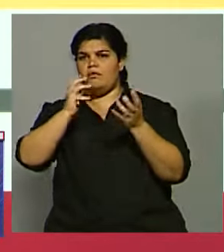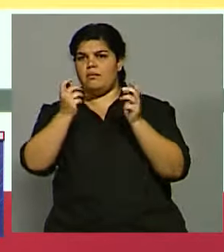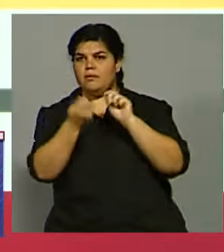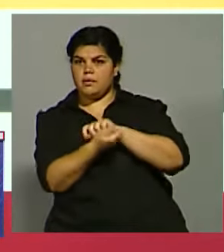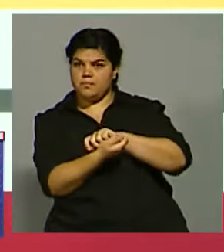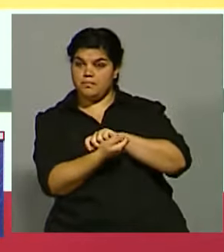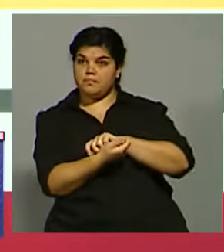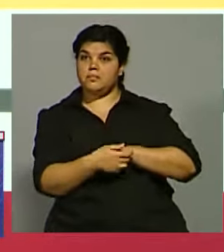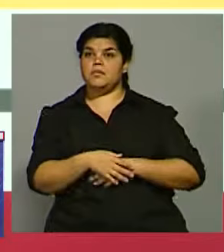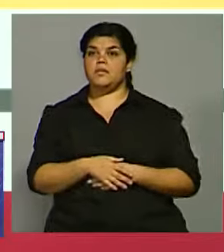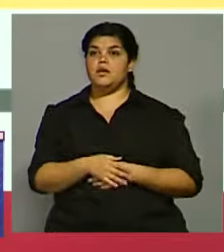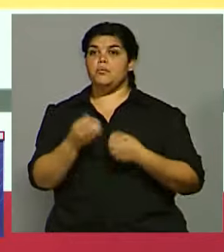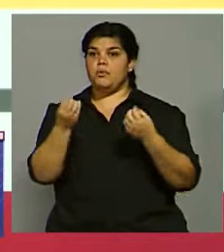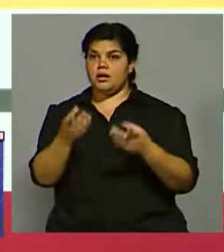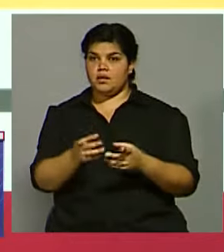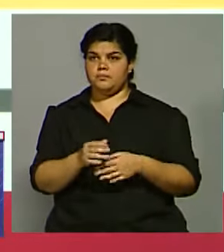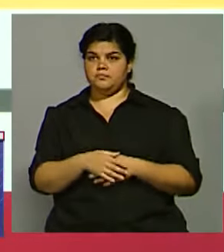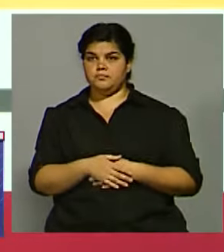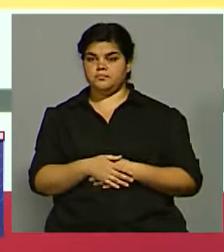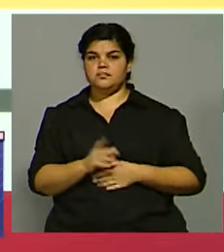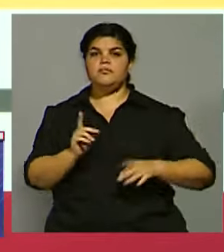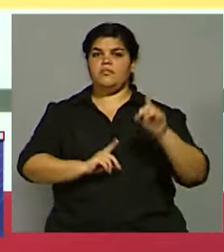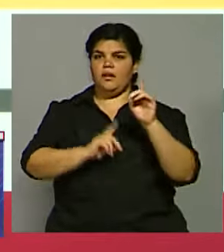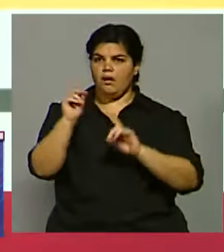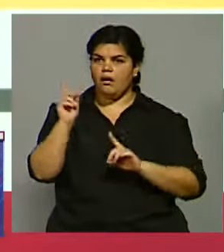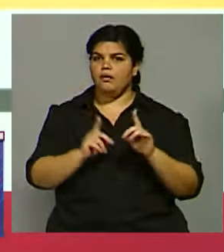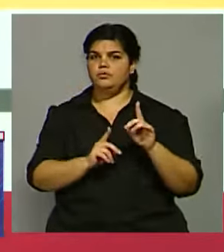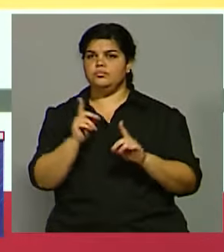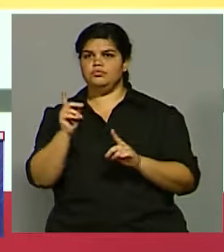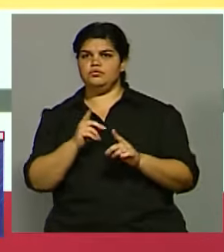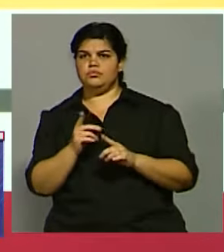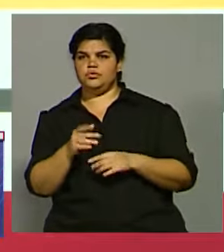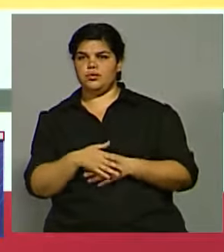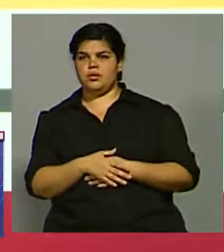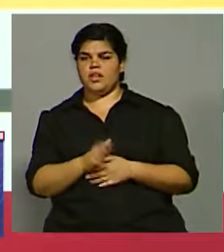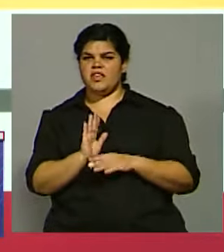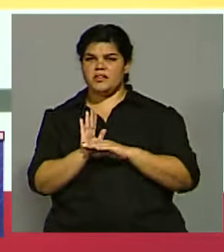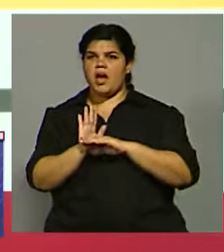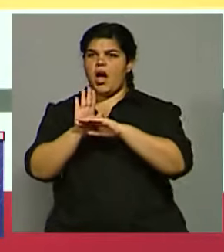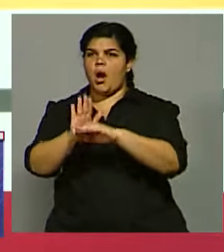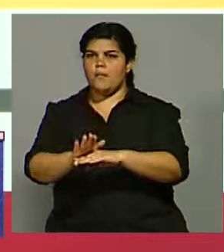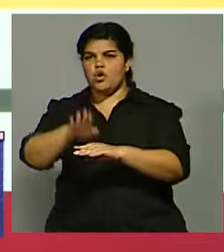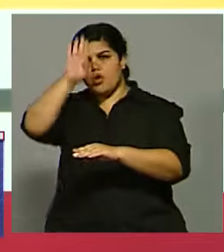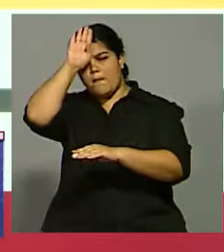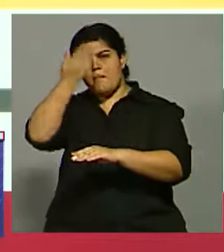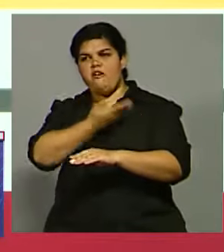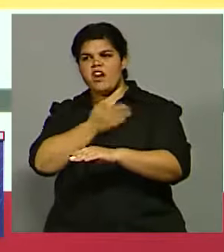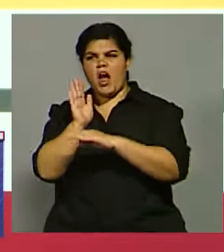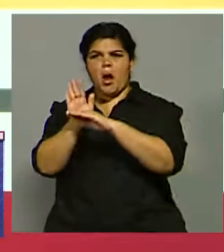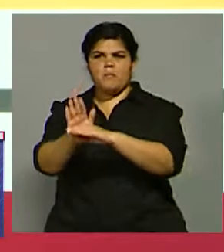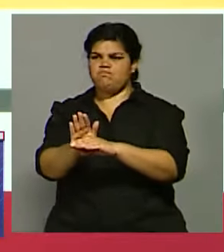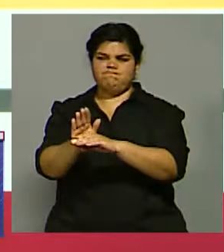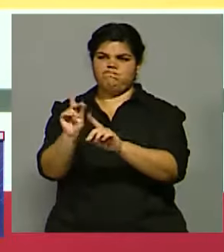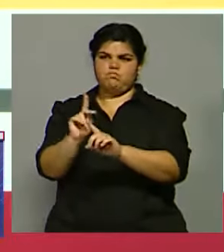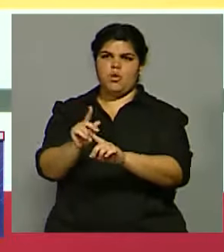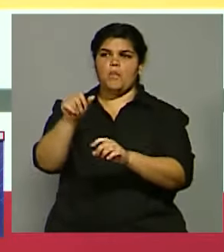porque, digamos, la realidad, muchos en el camino empezaron a alejar su apoyo al Papa Francisco. Tiene que ver con cuestiones